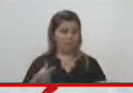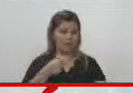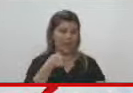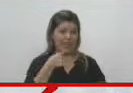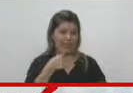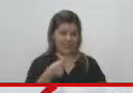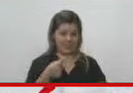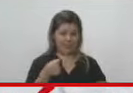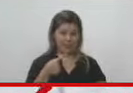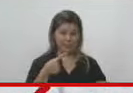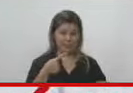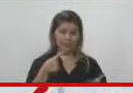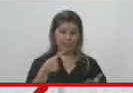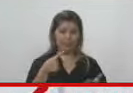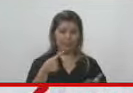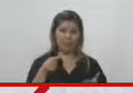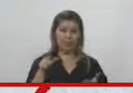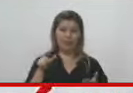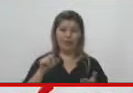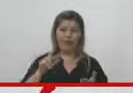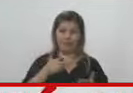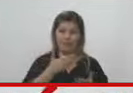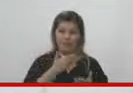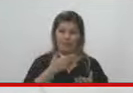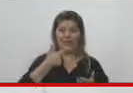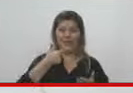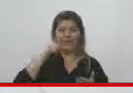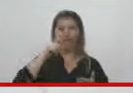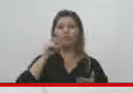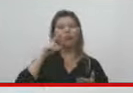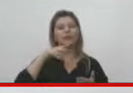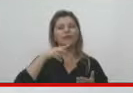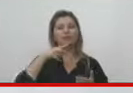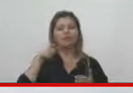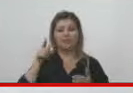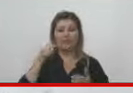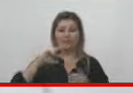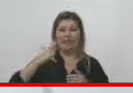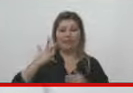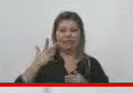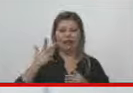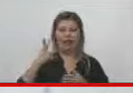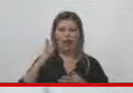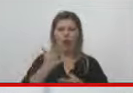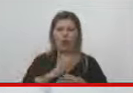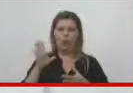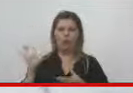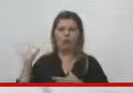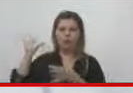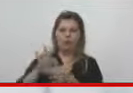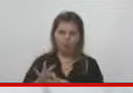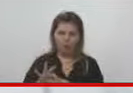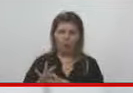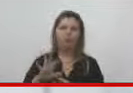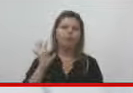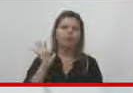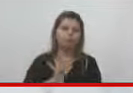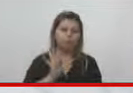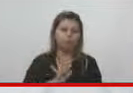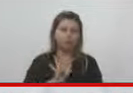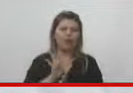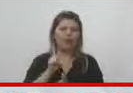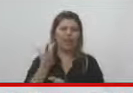gobierno de Sturzenegger se avivó de no tener ningún cargo público para evadir las denuncias penales.